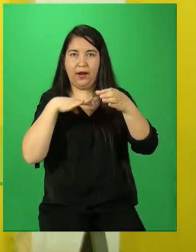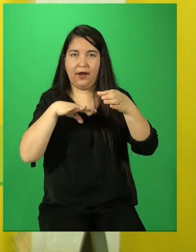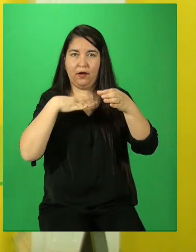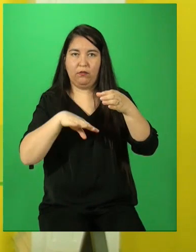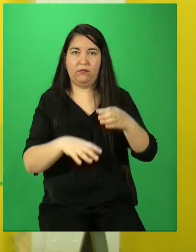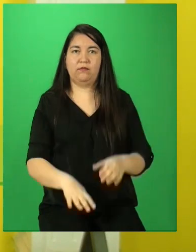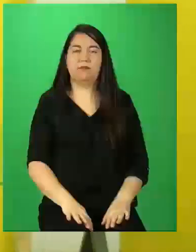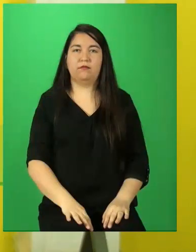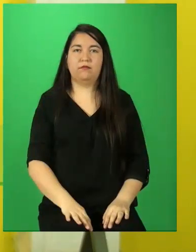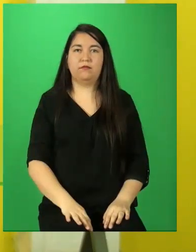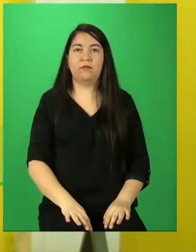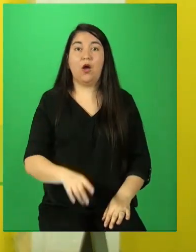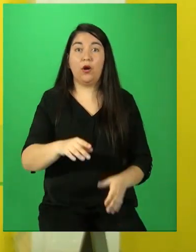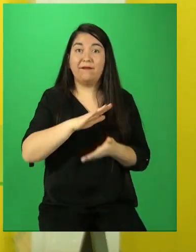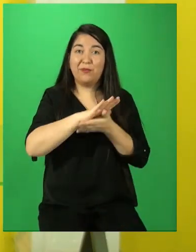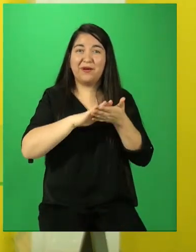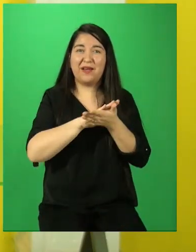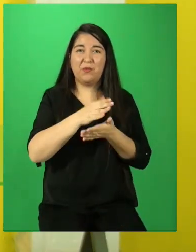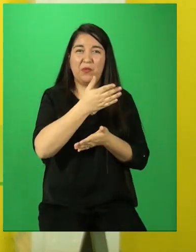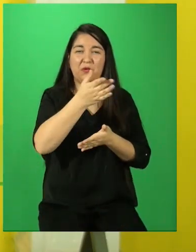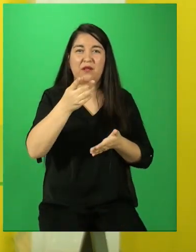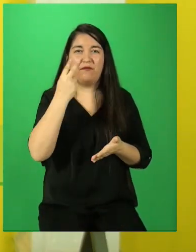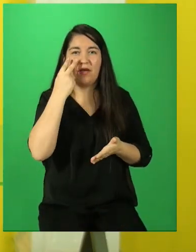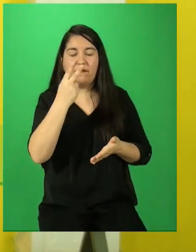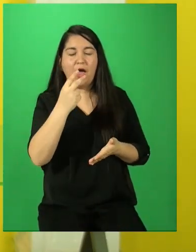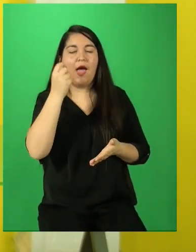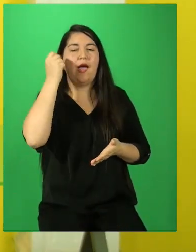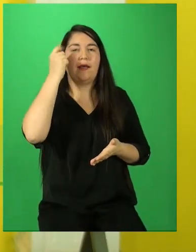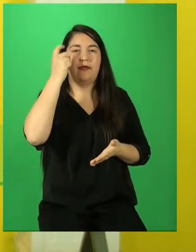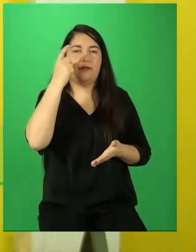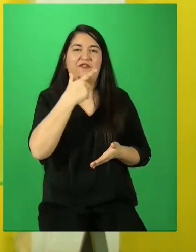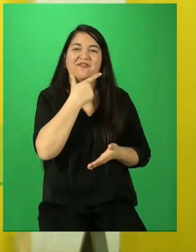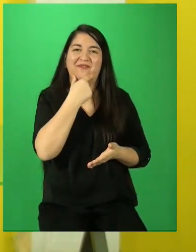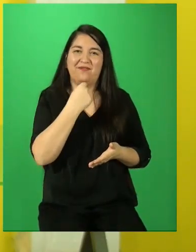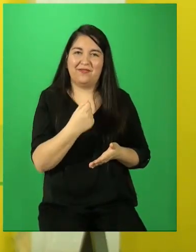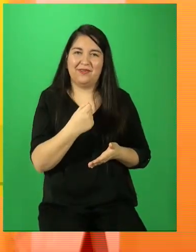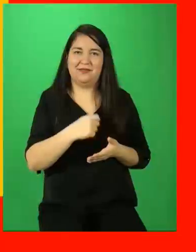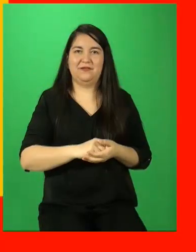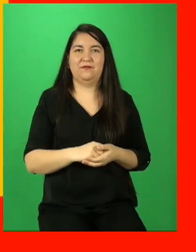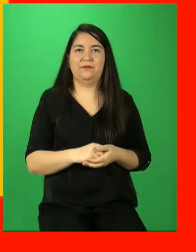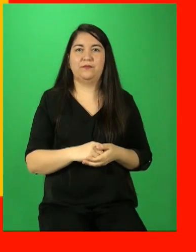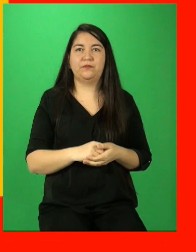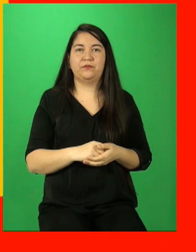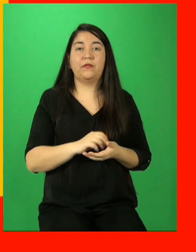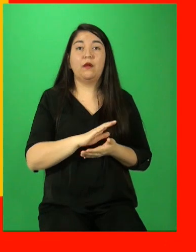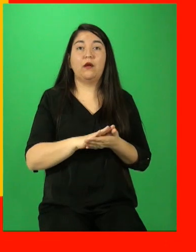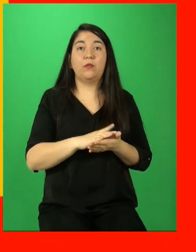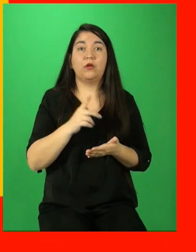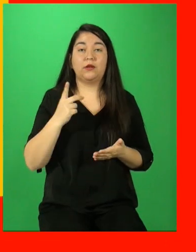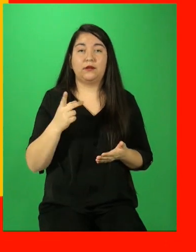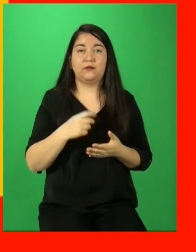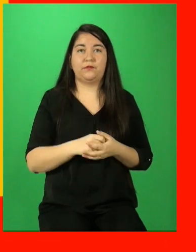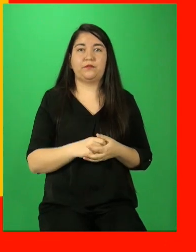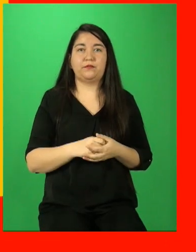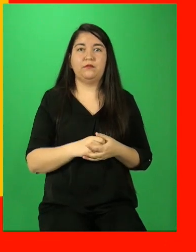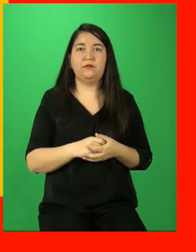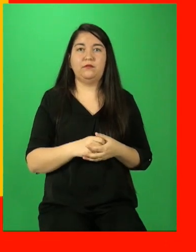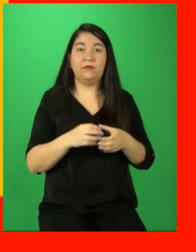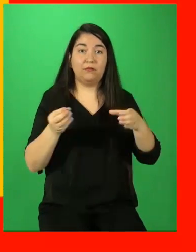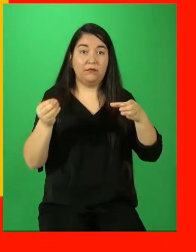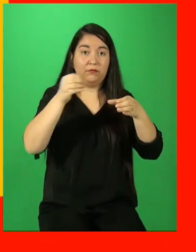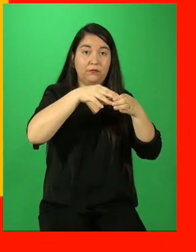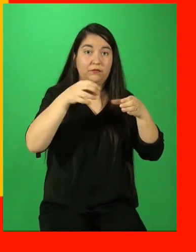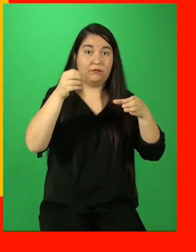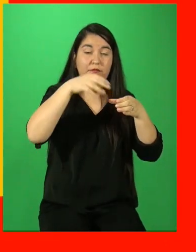un ejemplo, el cual nos va a ayudar a nosotros a entender cómo calcular la molaridad. Este ejemplo dice que se disuelven